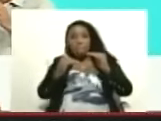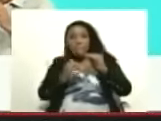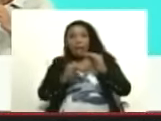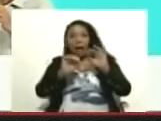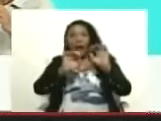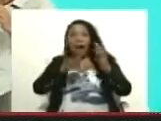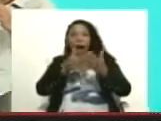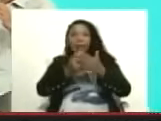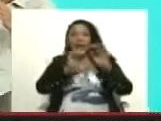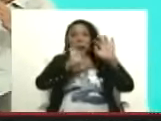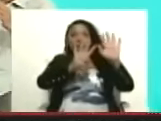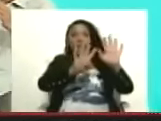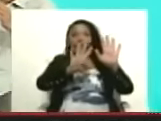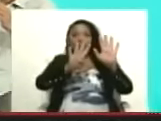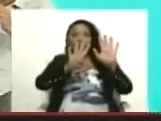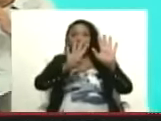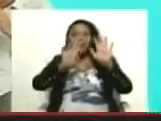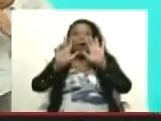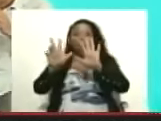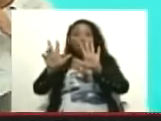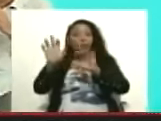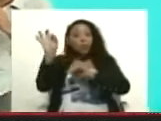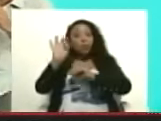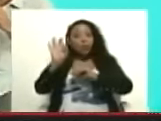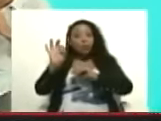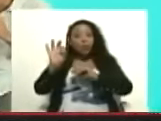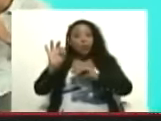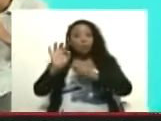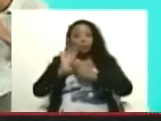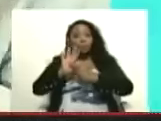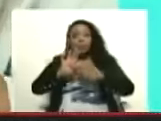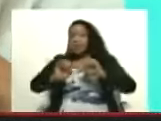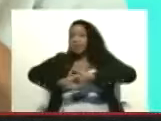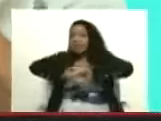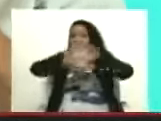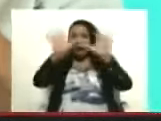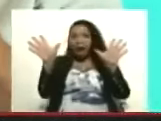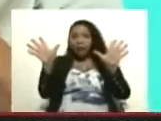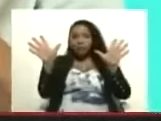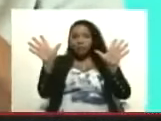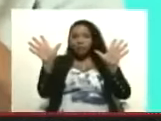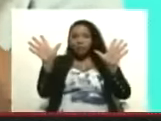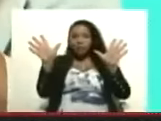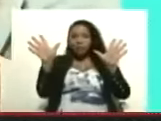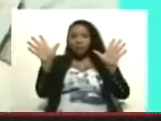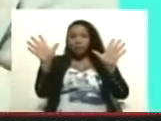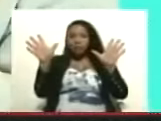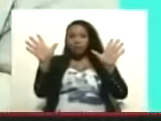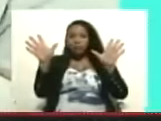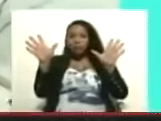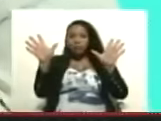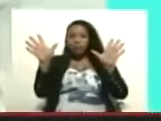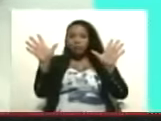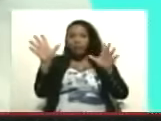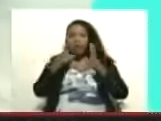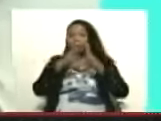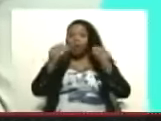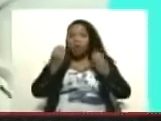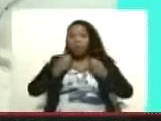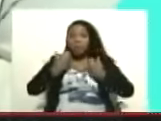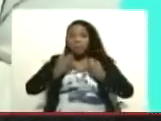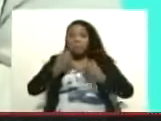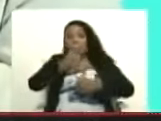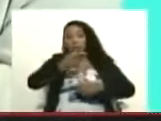por te habla de una postura absolutamente claro un consenso absolutamente claro de la mayoría de los venezolanos incluso las